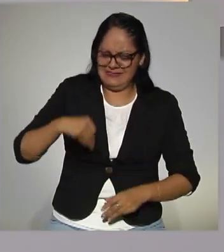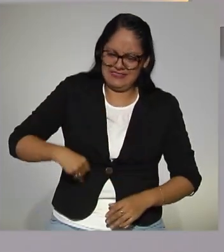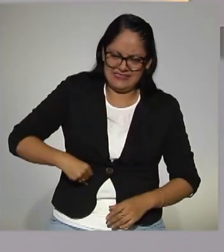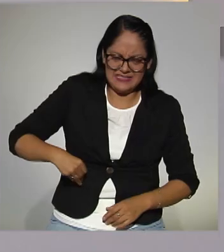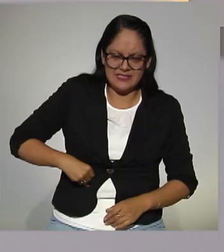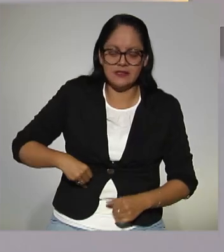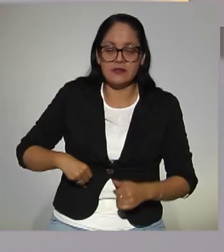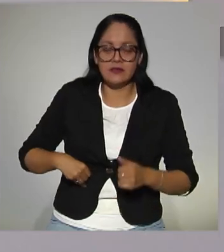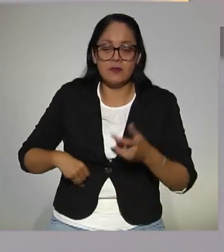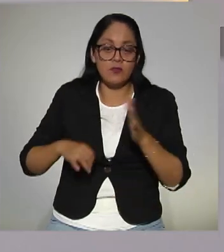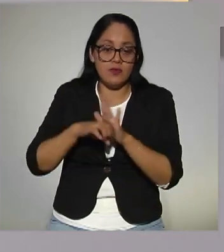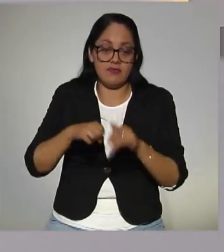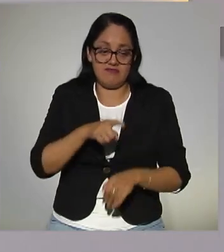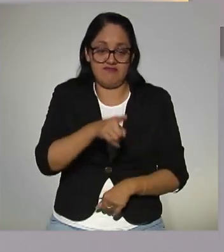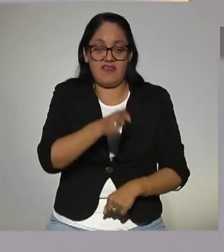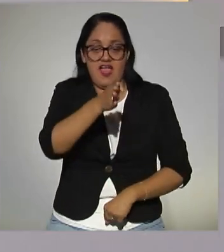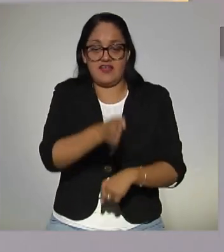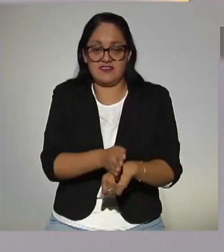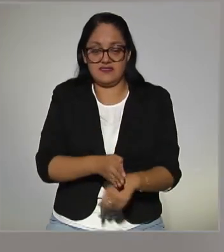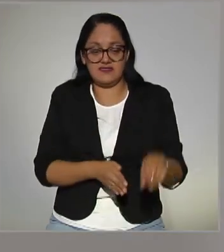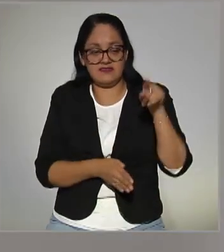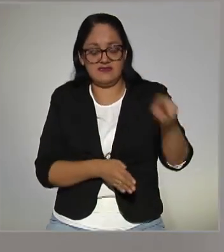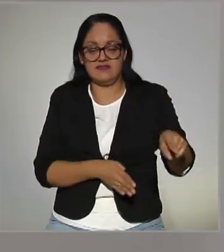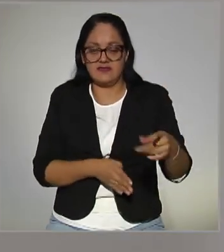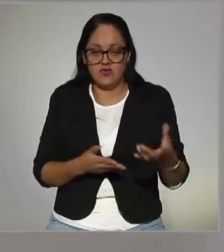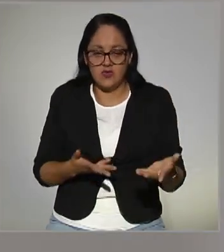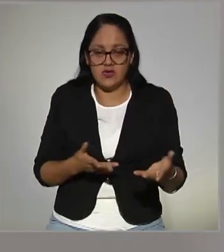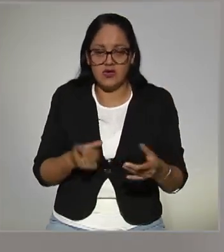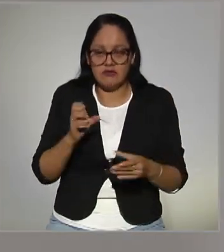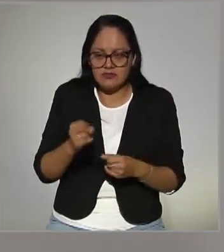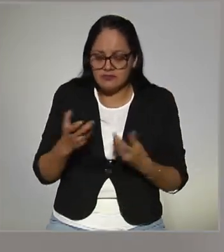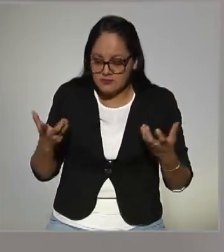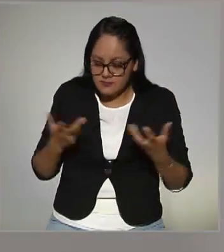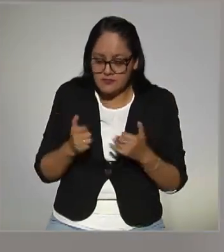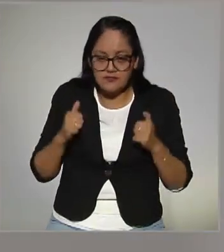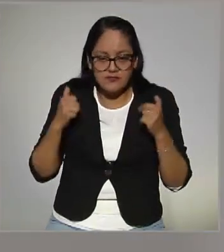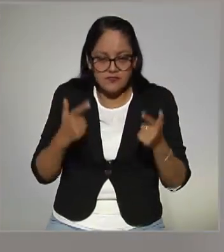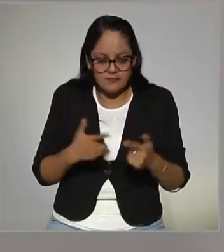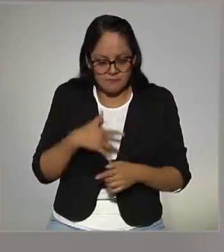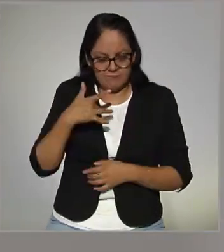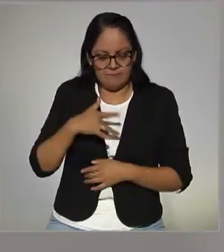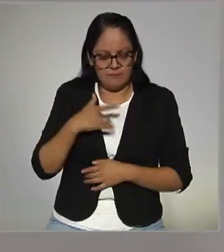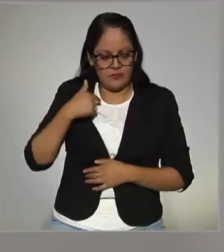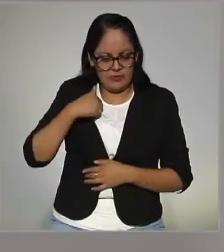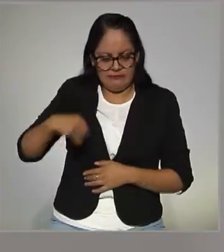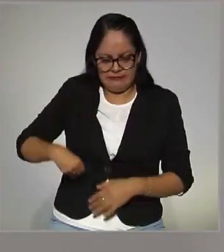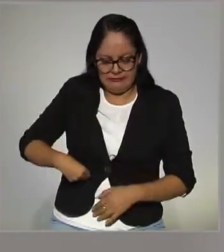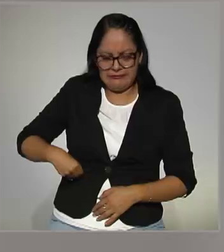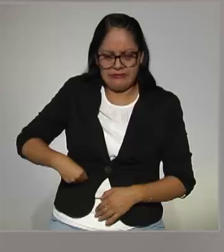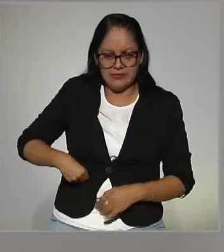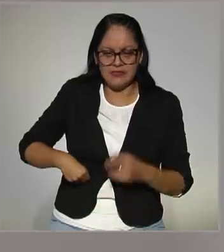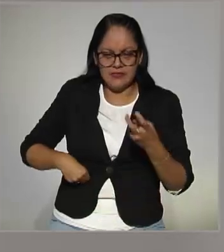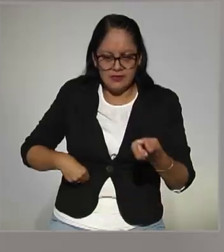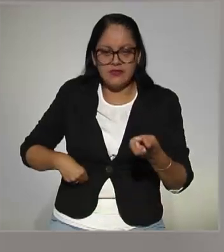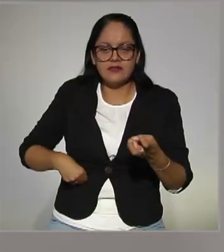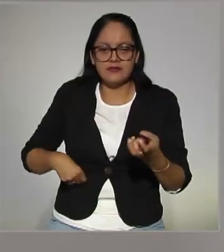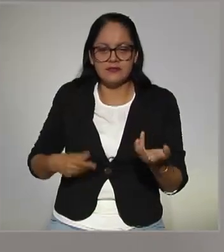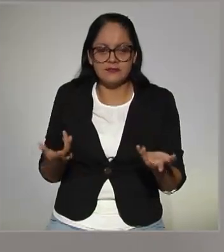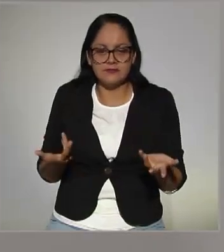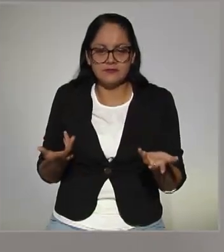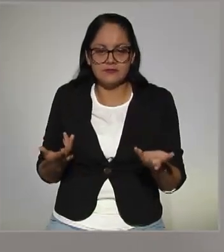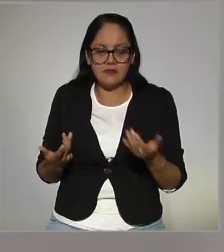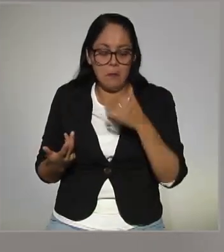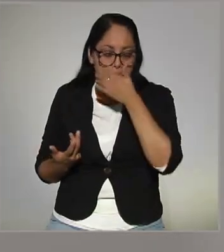relación a un castigo contra uno mismo, ¿no? Como una manera de tramitación o de confirmación de una culpa de lo que se asume que es uno culpable,